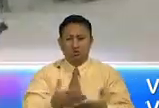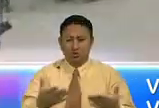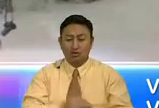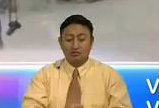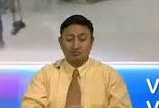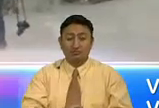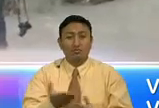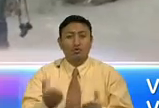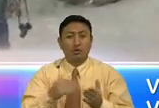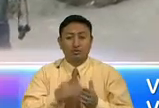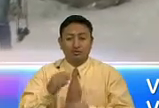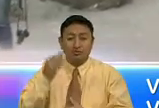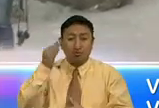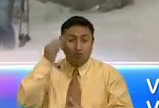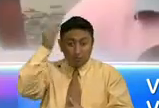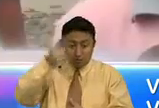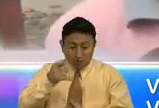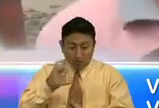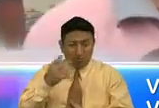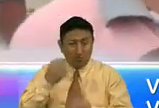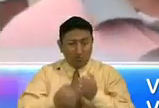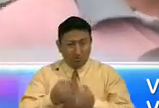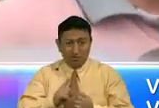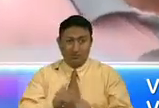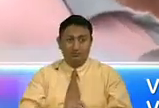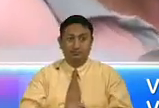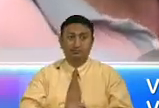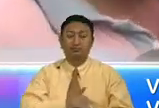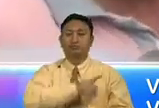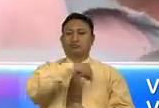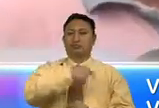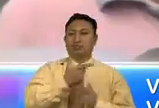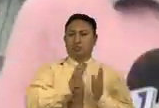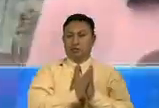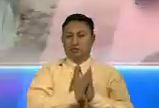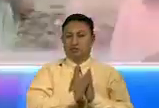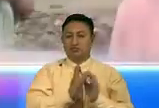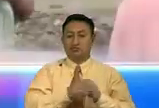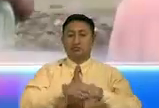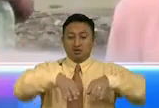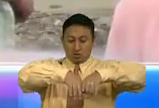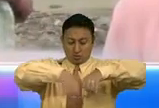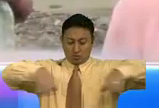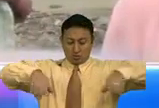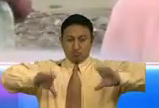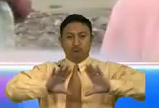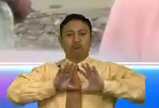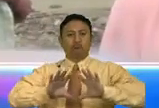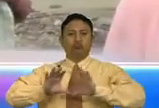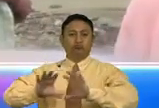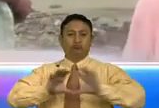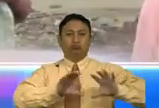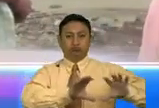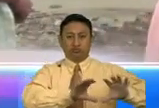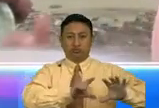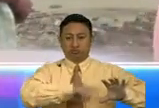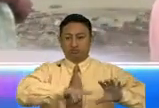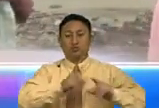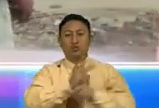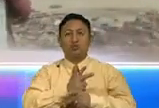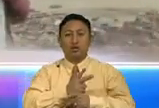se complique aún más su situación. La obra que se pide aquí es un muro de gaviones, es una protección. Es una protección para que el